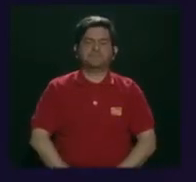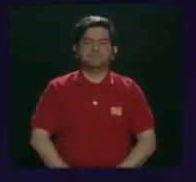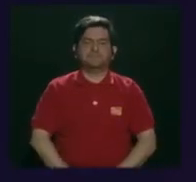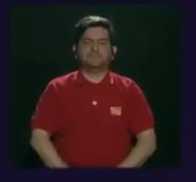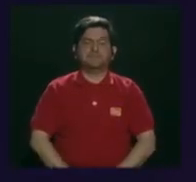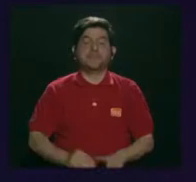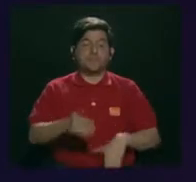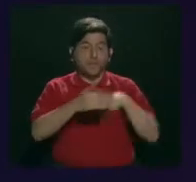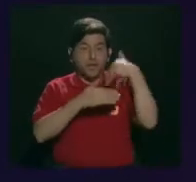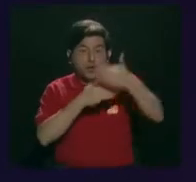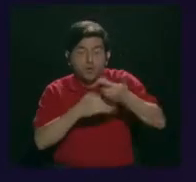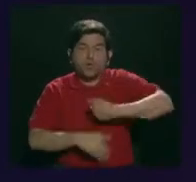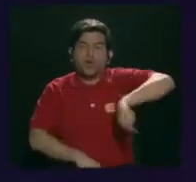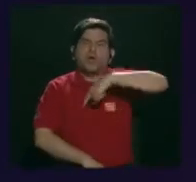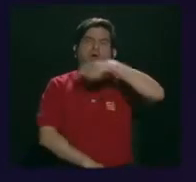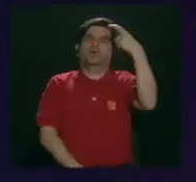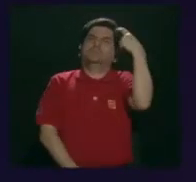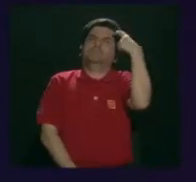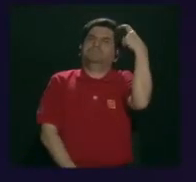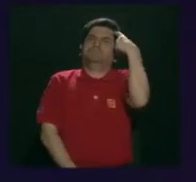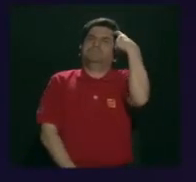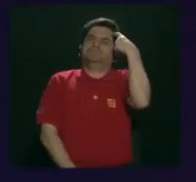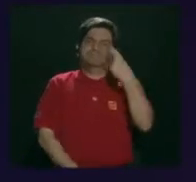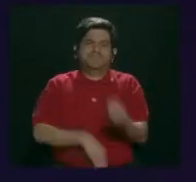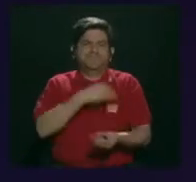Entonces, luego empezamos a pensar cómo